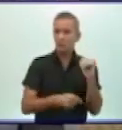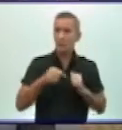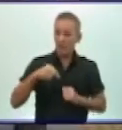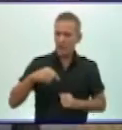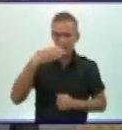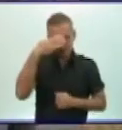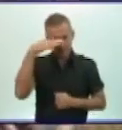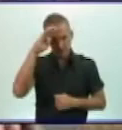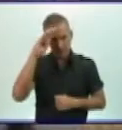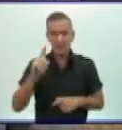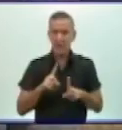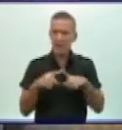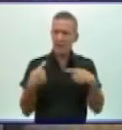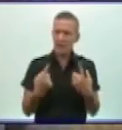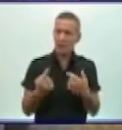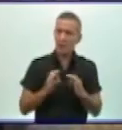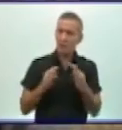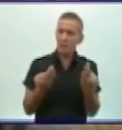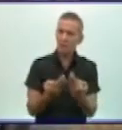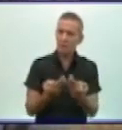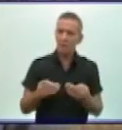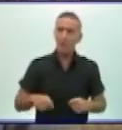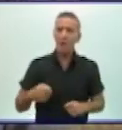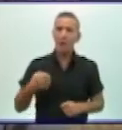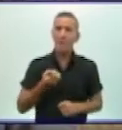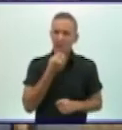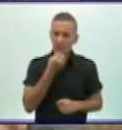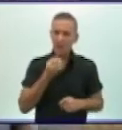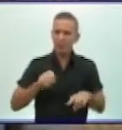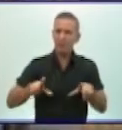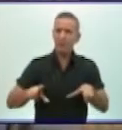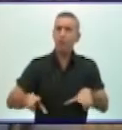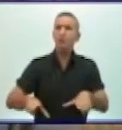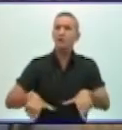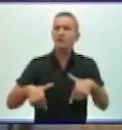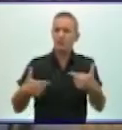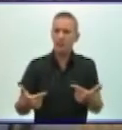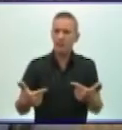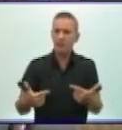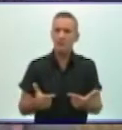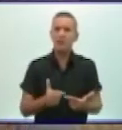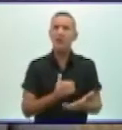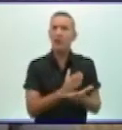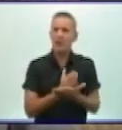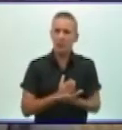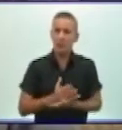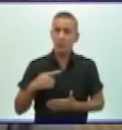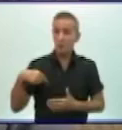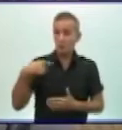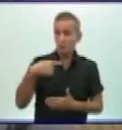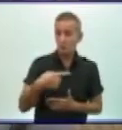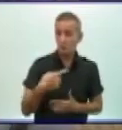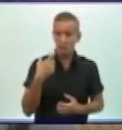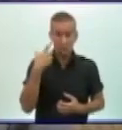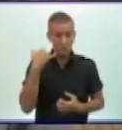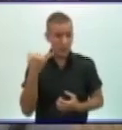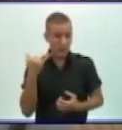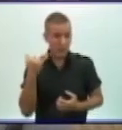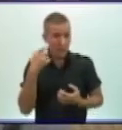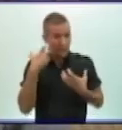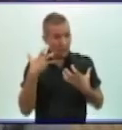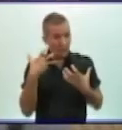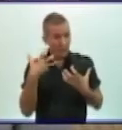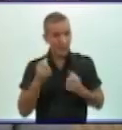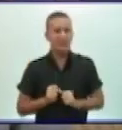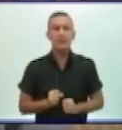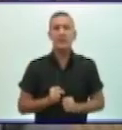condiciones generalmente en sus familias para poderlo cumplir como corresponde. O sea, es el estudio diario, es el interés por lo que estoy aprendiendo en la